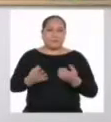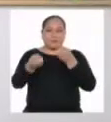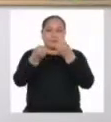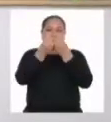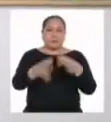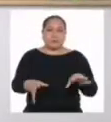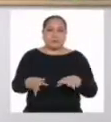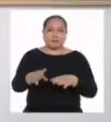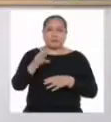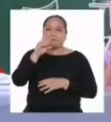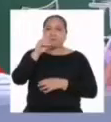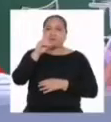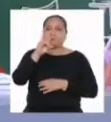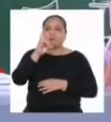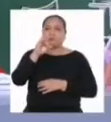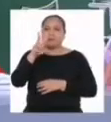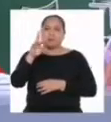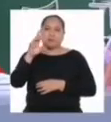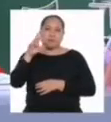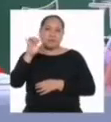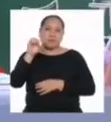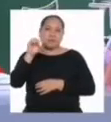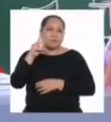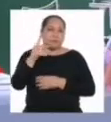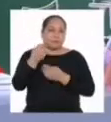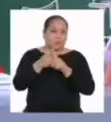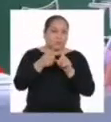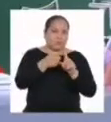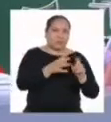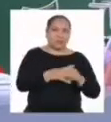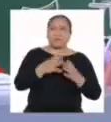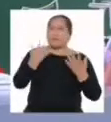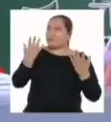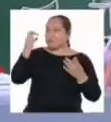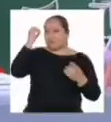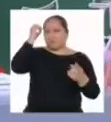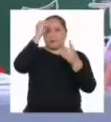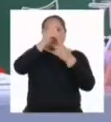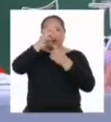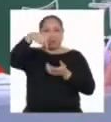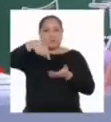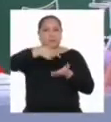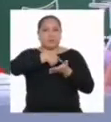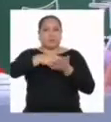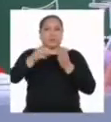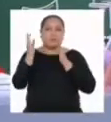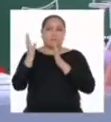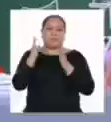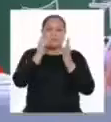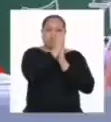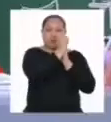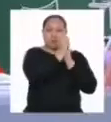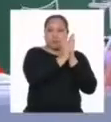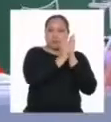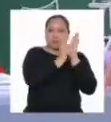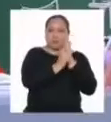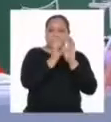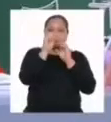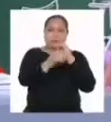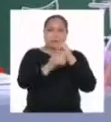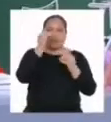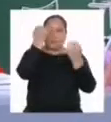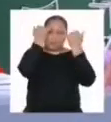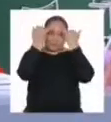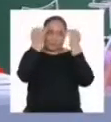la pérdida de la diversidad. Muy bien, entonces el reto para esta semana será elaborar un texto proponiendo